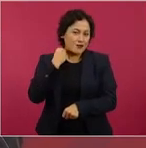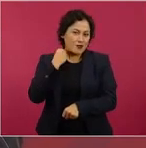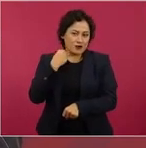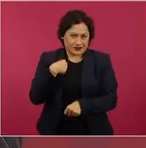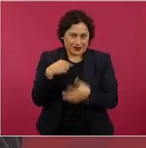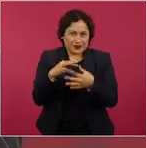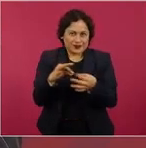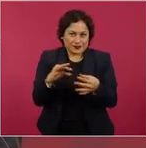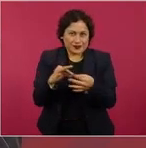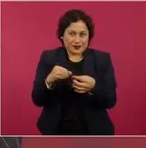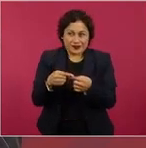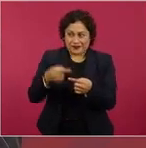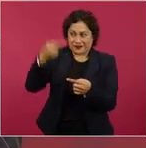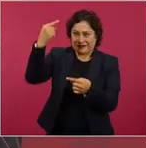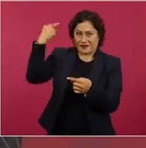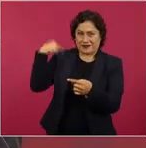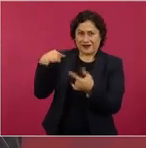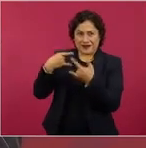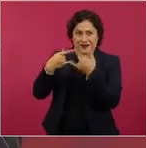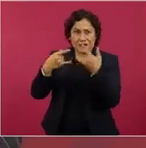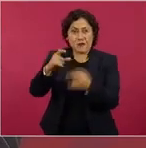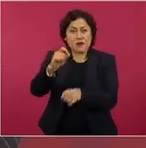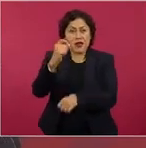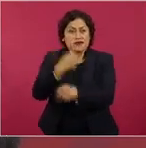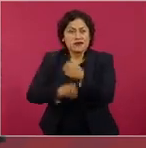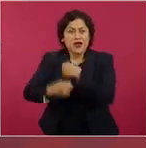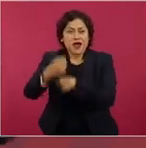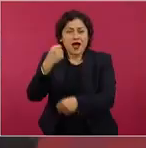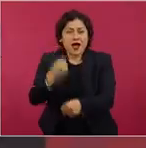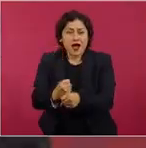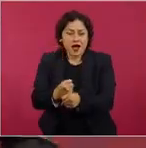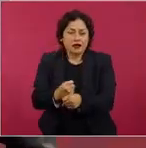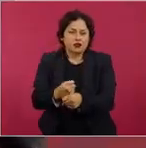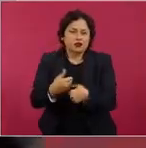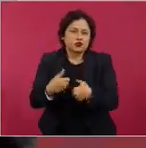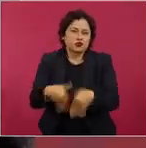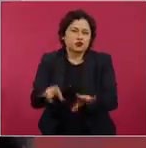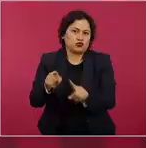relatando, pues tiene casi 20 años. Entonces, desde entonces.